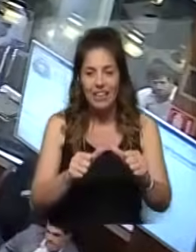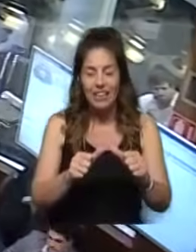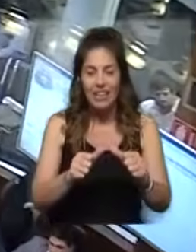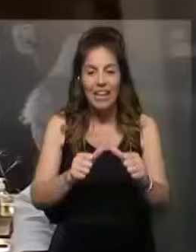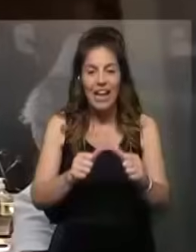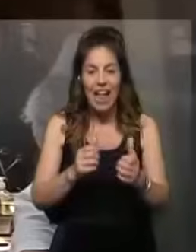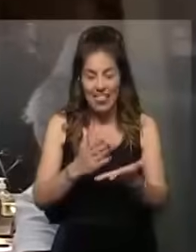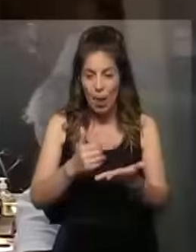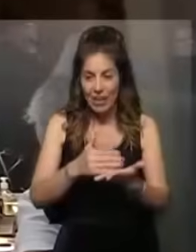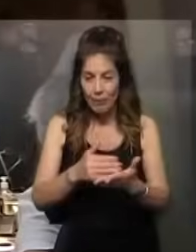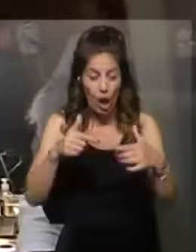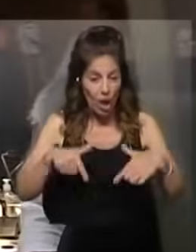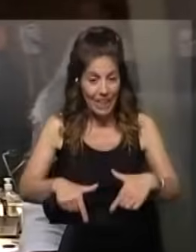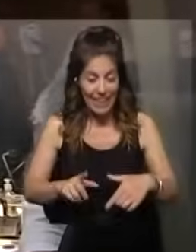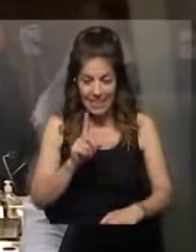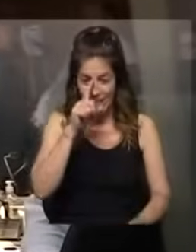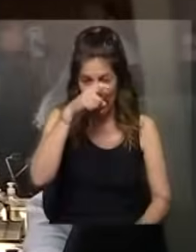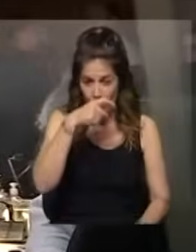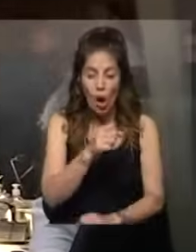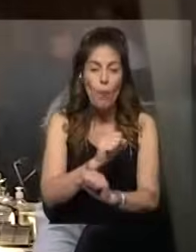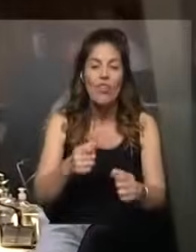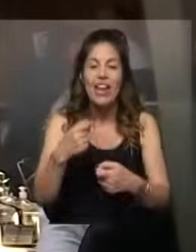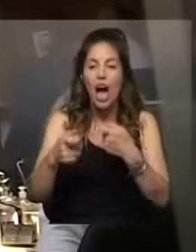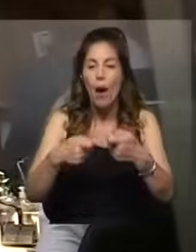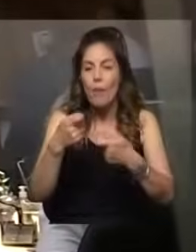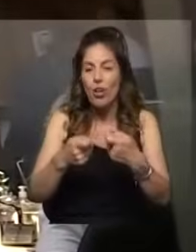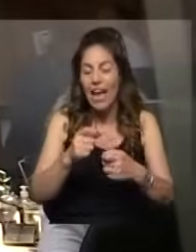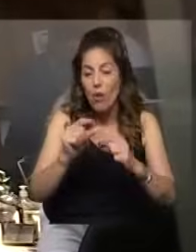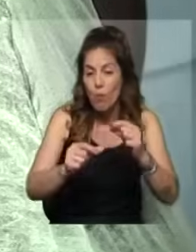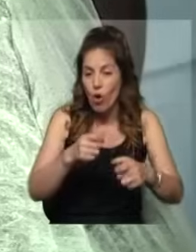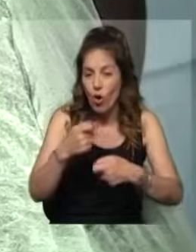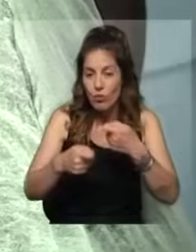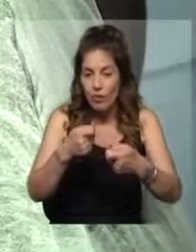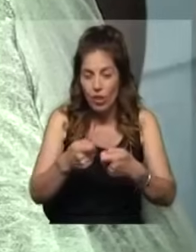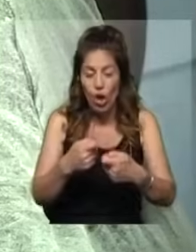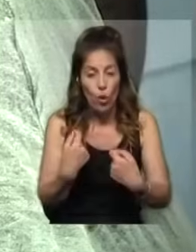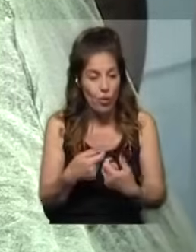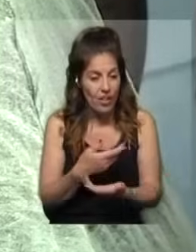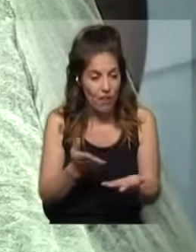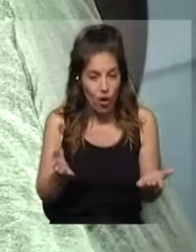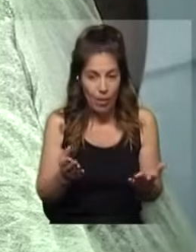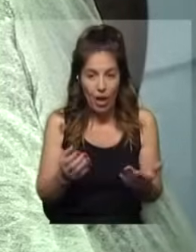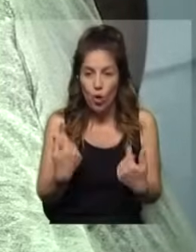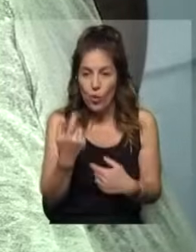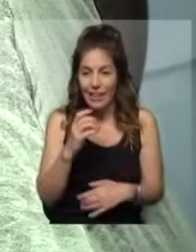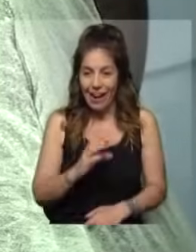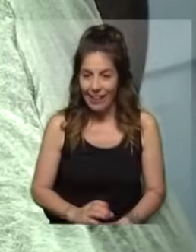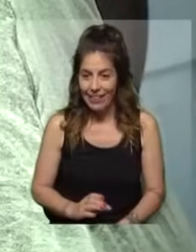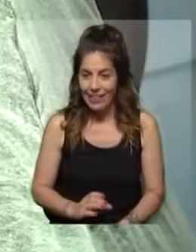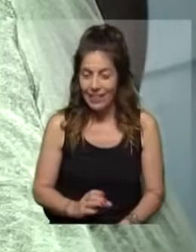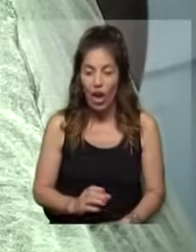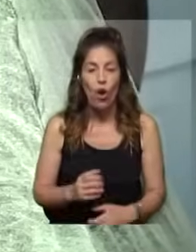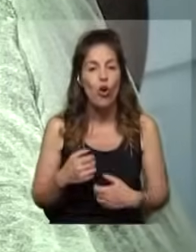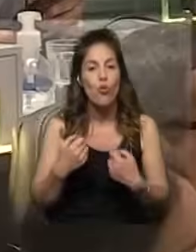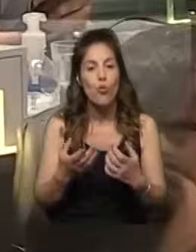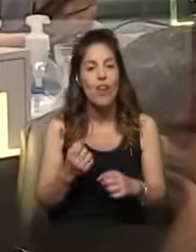departamental la intendencia de Montevideo bueno poder aportar nuestro granito de arena con nuestra impronta no este con un énfasis